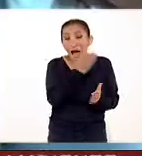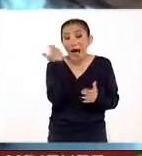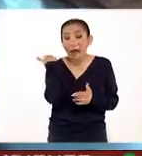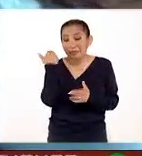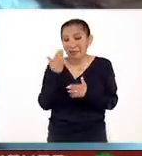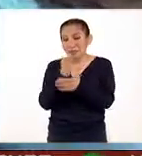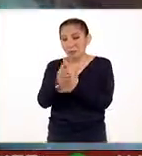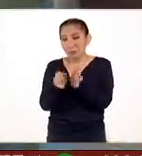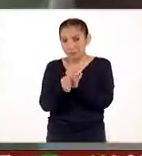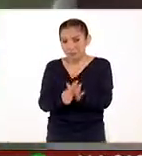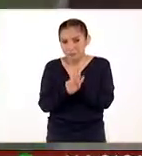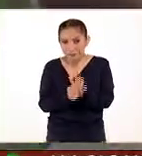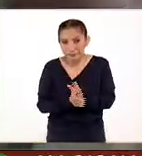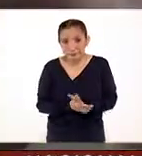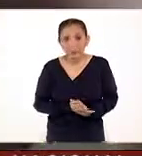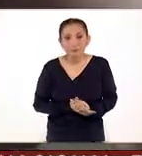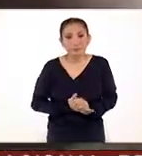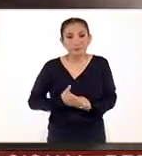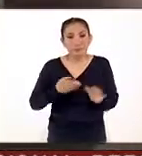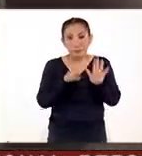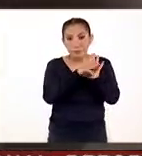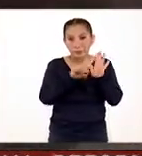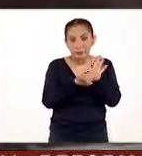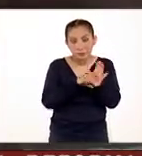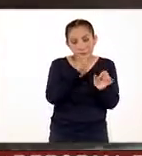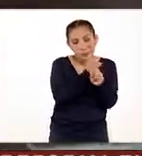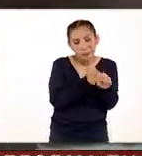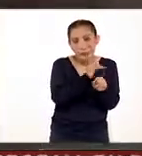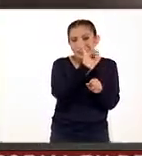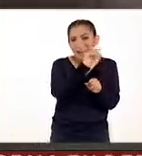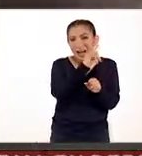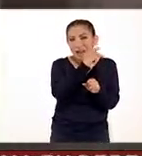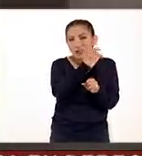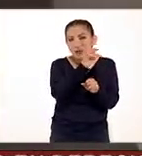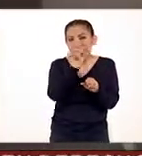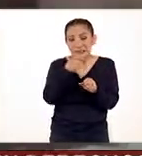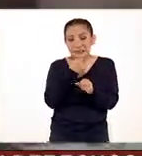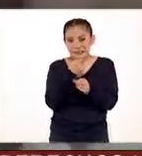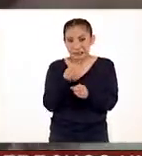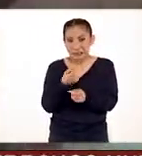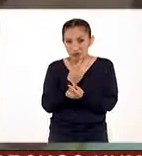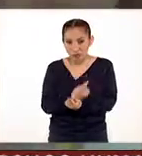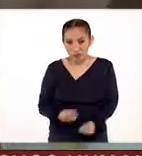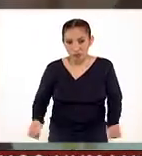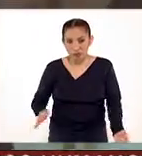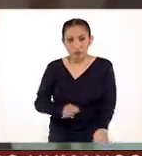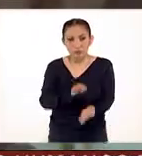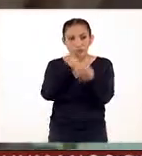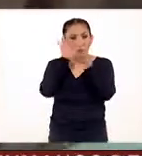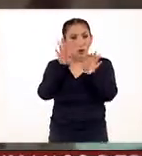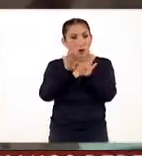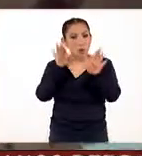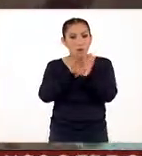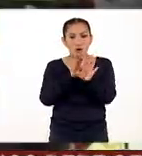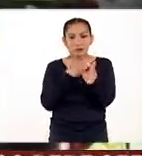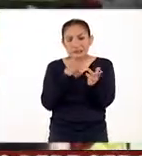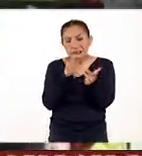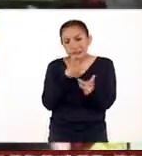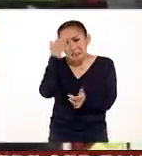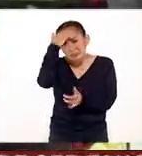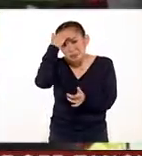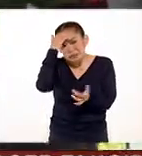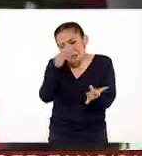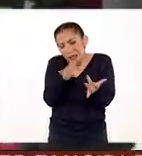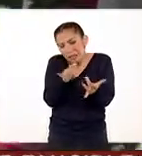los símbolos. Y el método indagatorio consiste entonces que los niños se enfrenten de manera muy vivencial